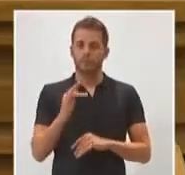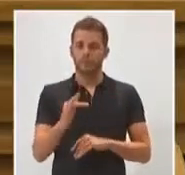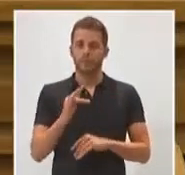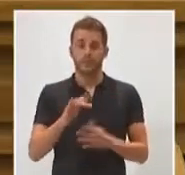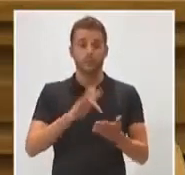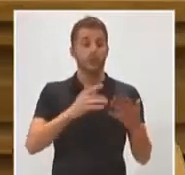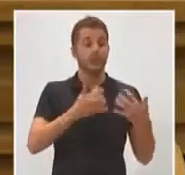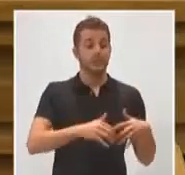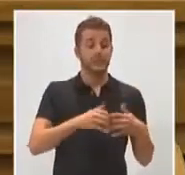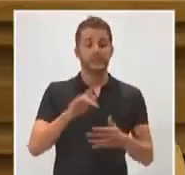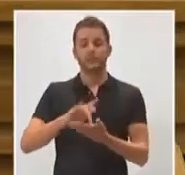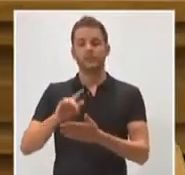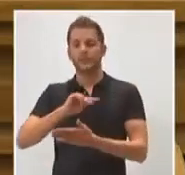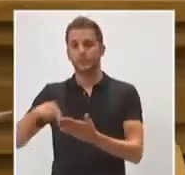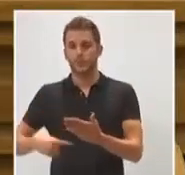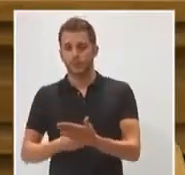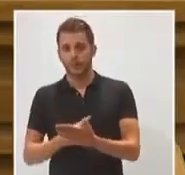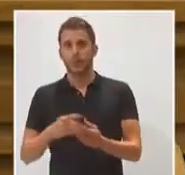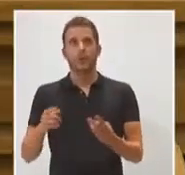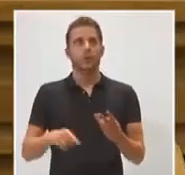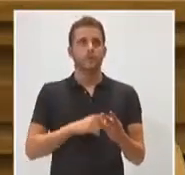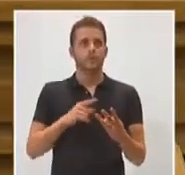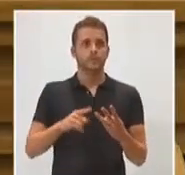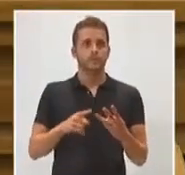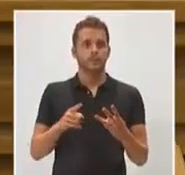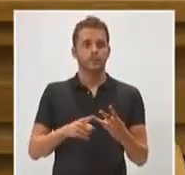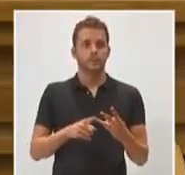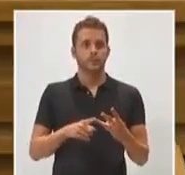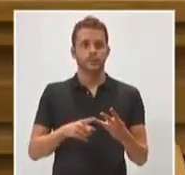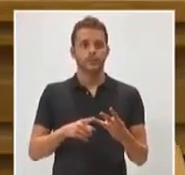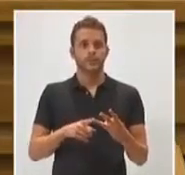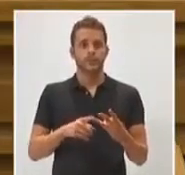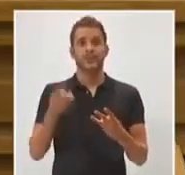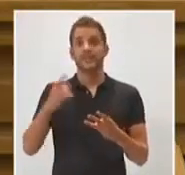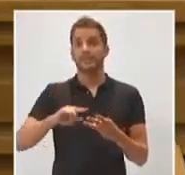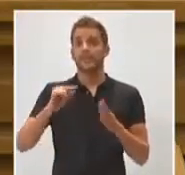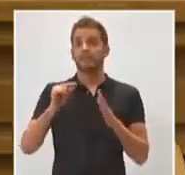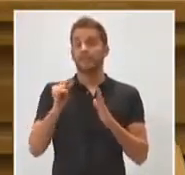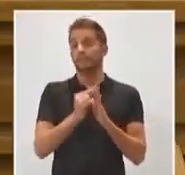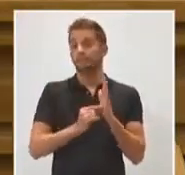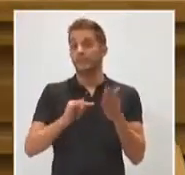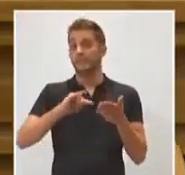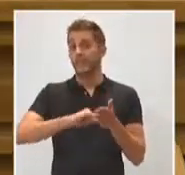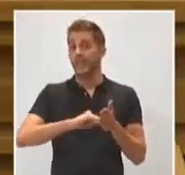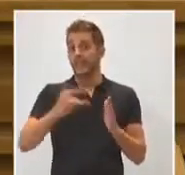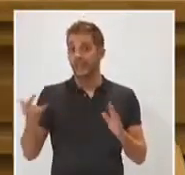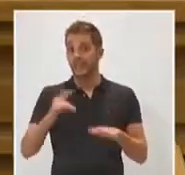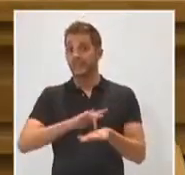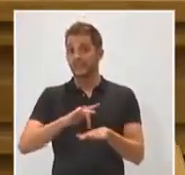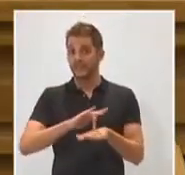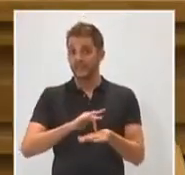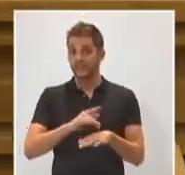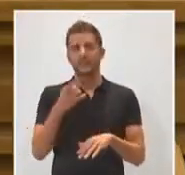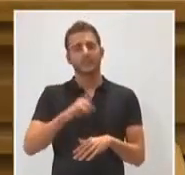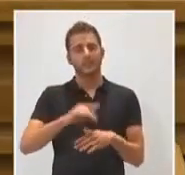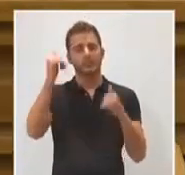infraestructuras como en contratación como en en medios digitales en medios tecnológicos y por supuesto una